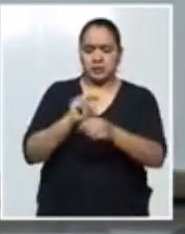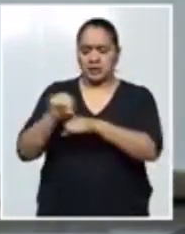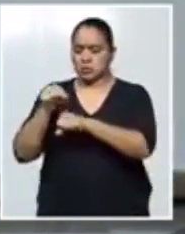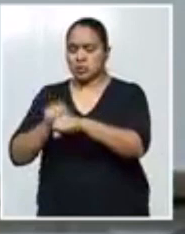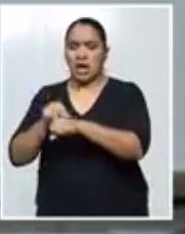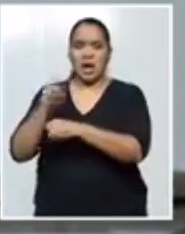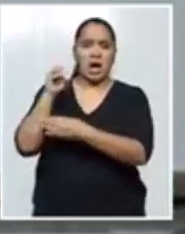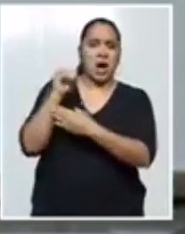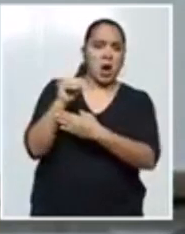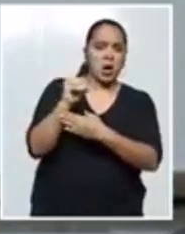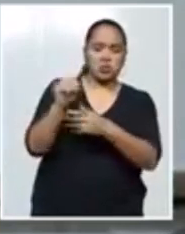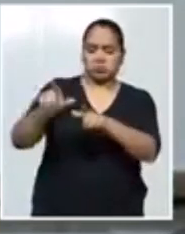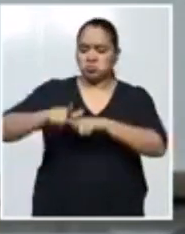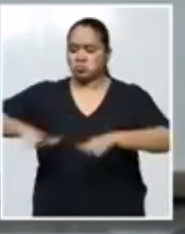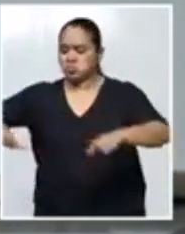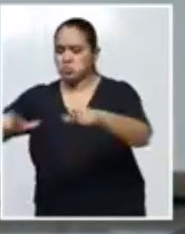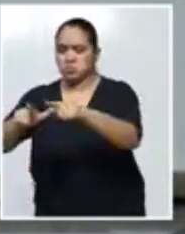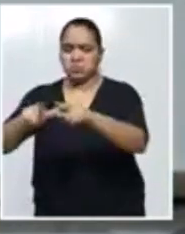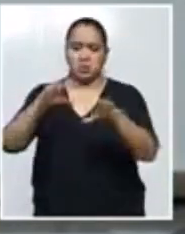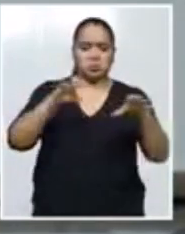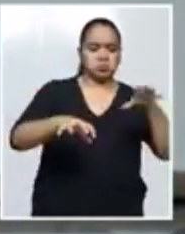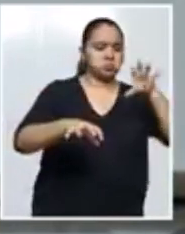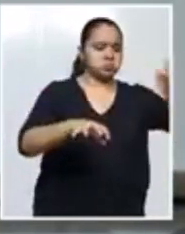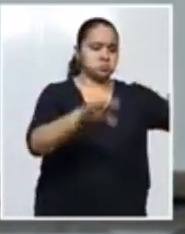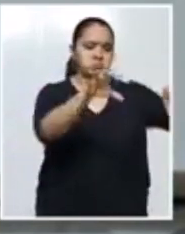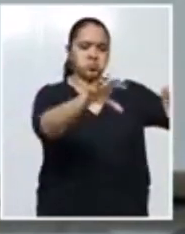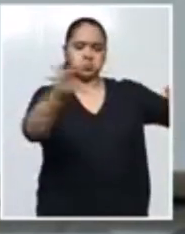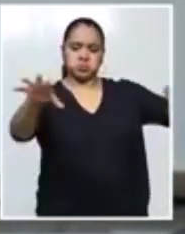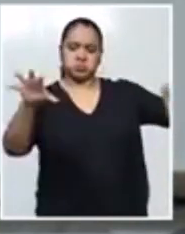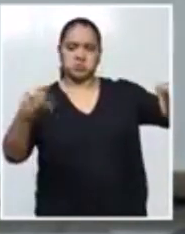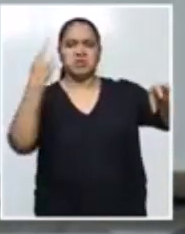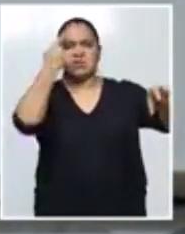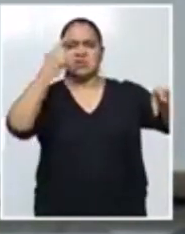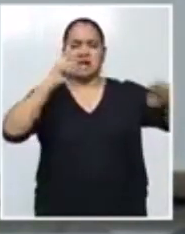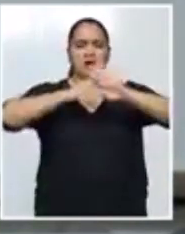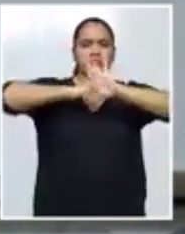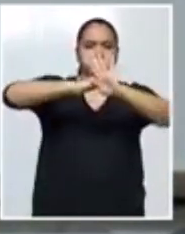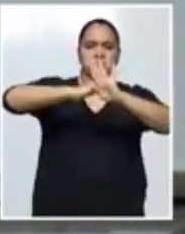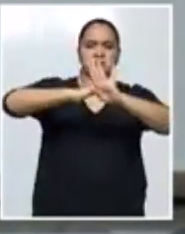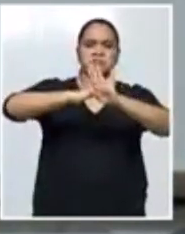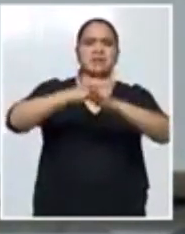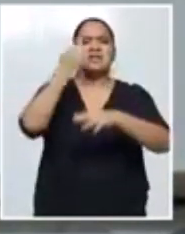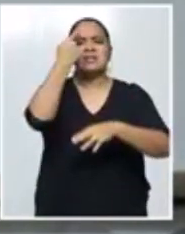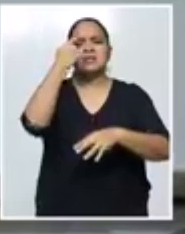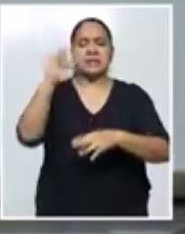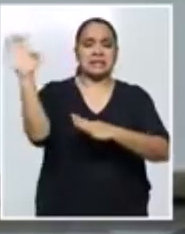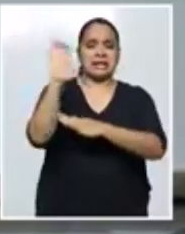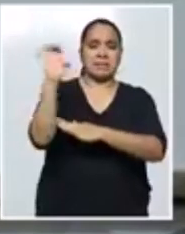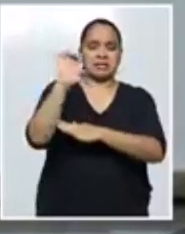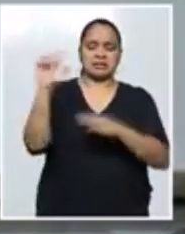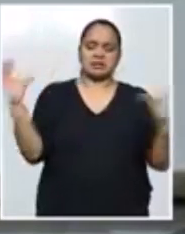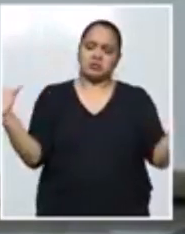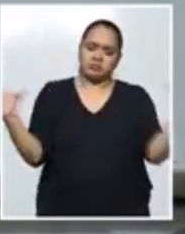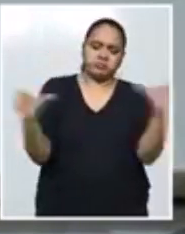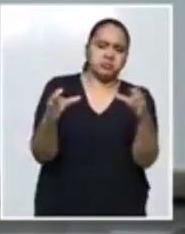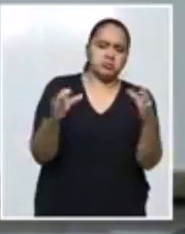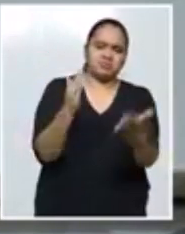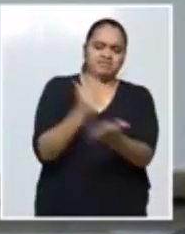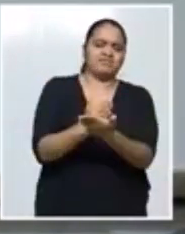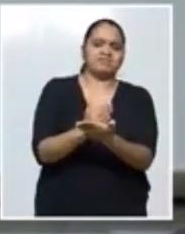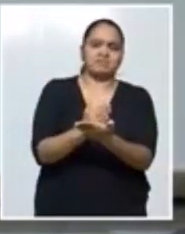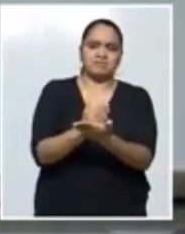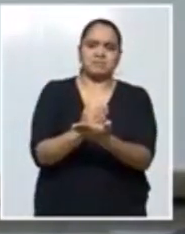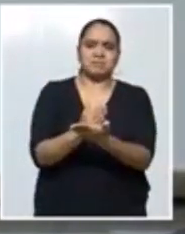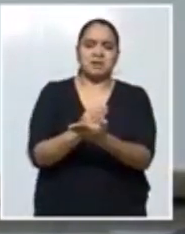nacional como local que permitan minimizar el impacto de la emergencia por código 19